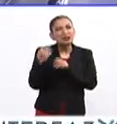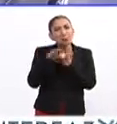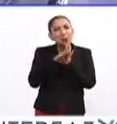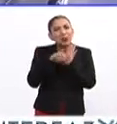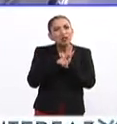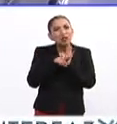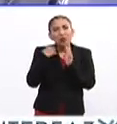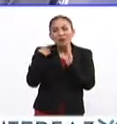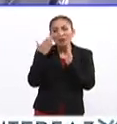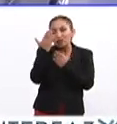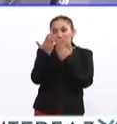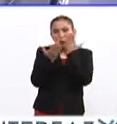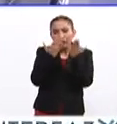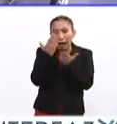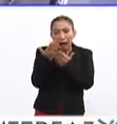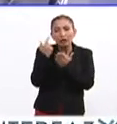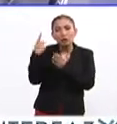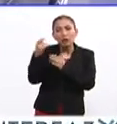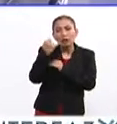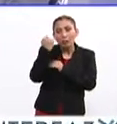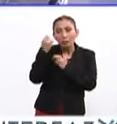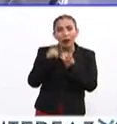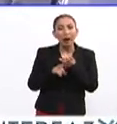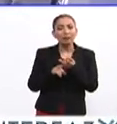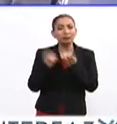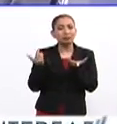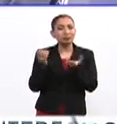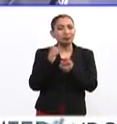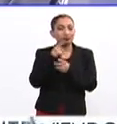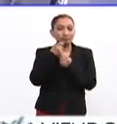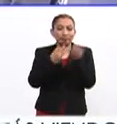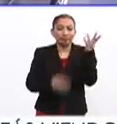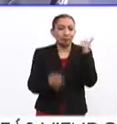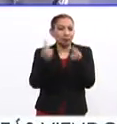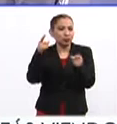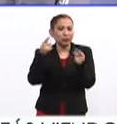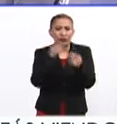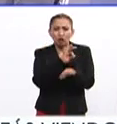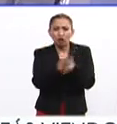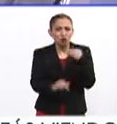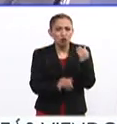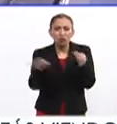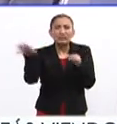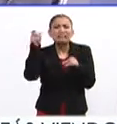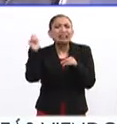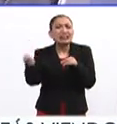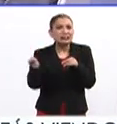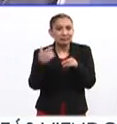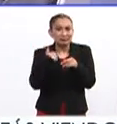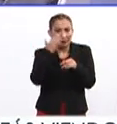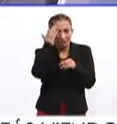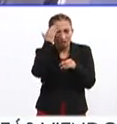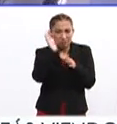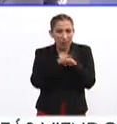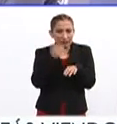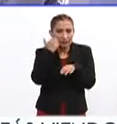métodos de estudio. Su idioma, etc., música, lo que fuera,